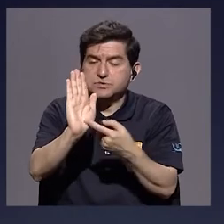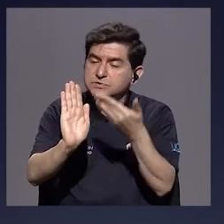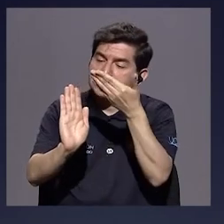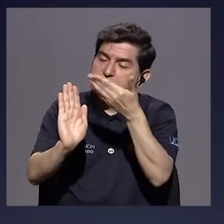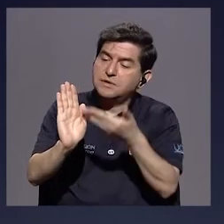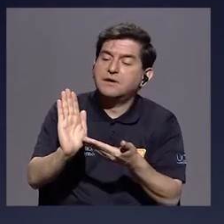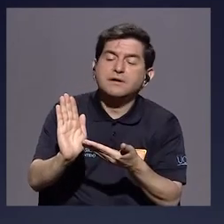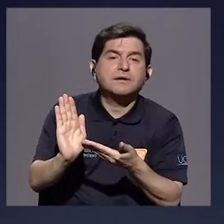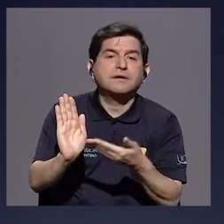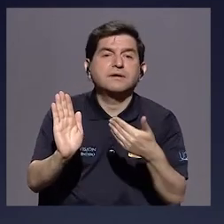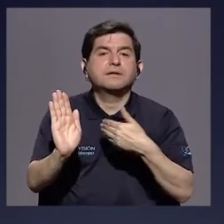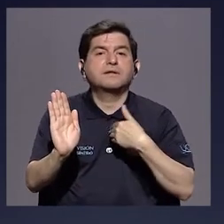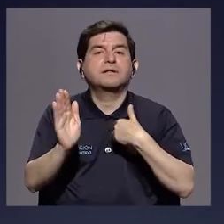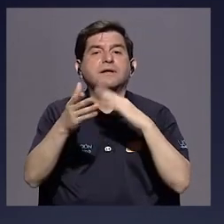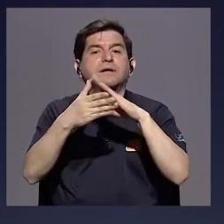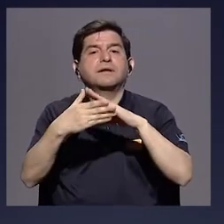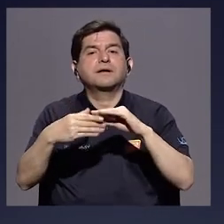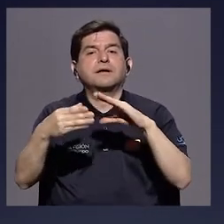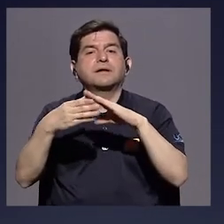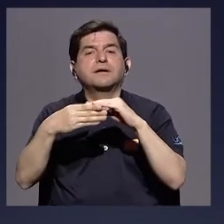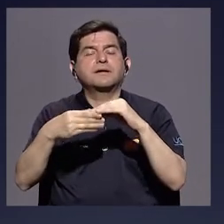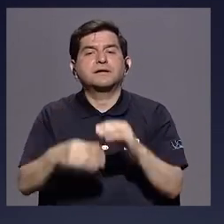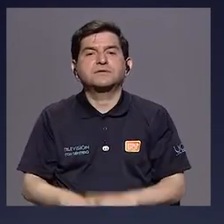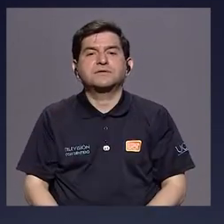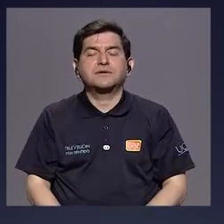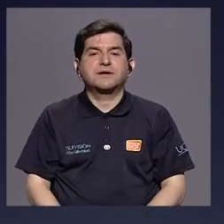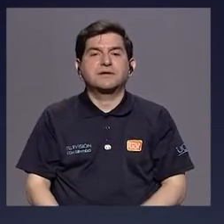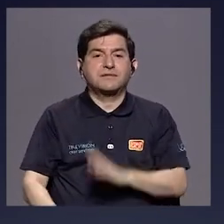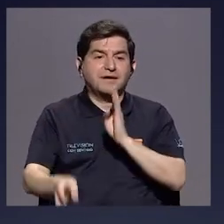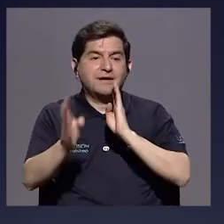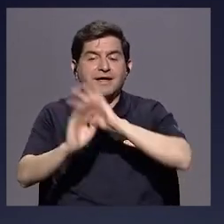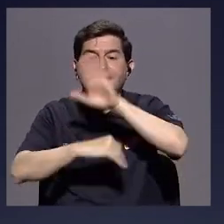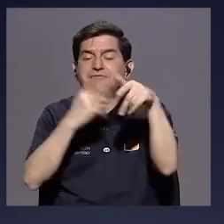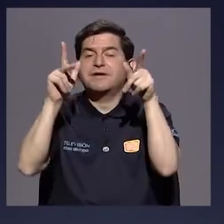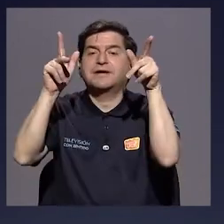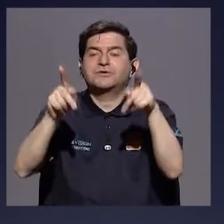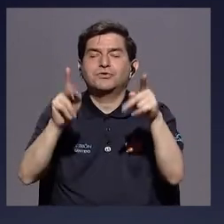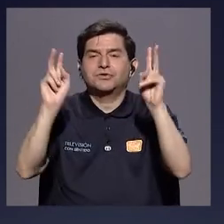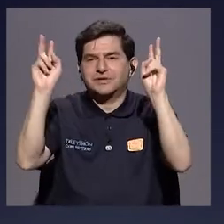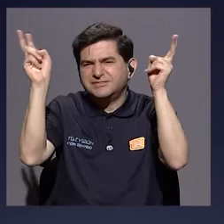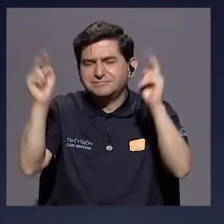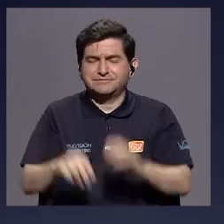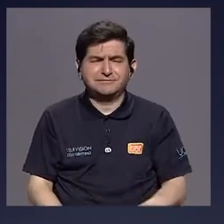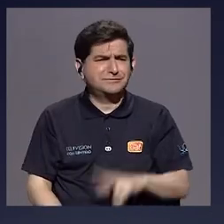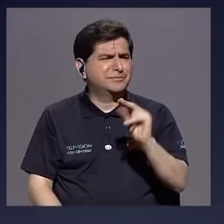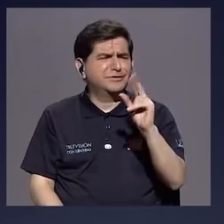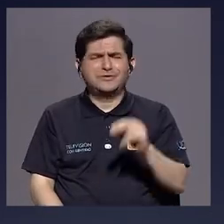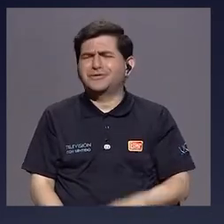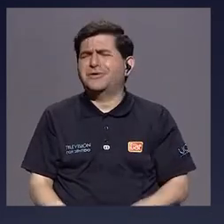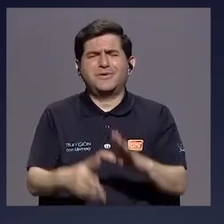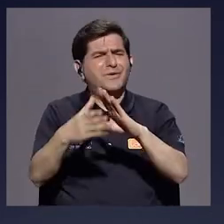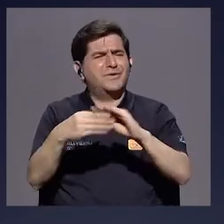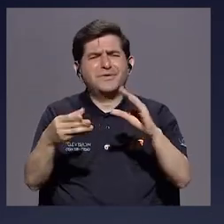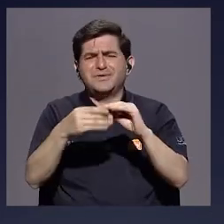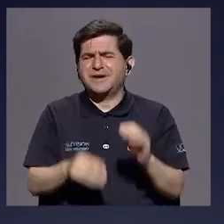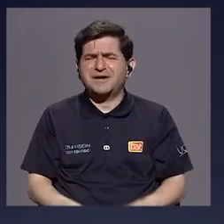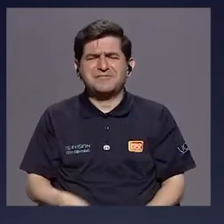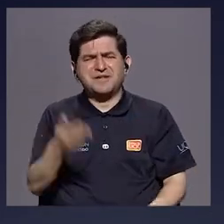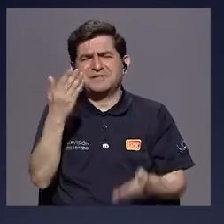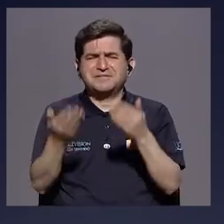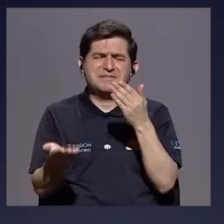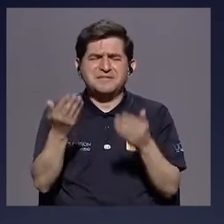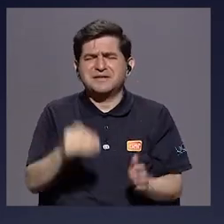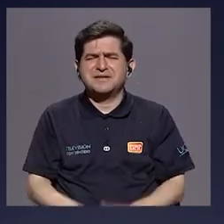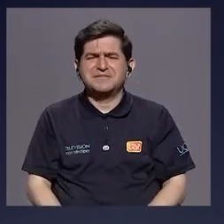tenga una normativa que le hable absolutamente a todo el mundo no tiene que ser una narrativa mundana que